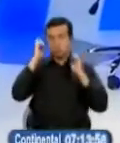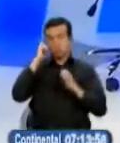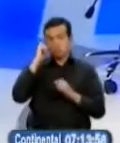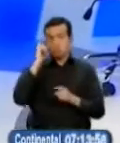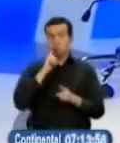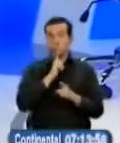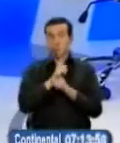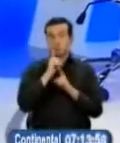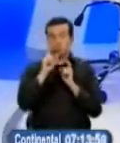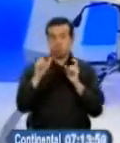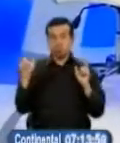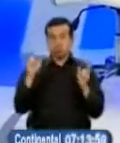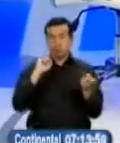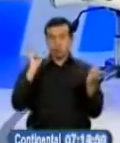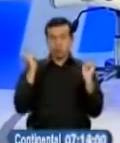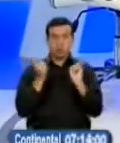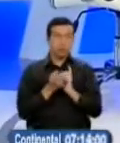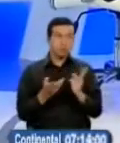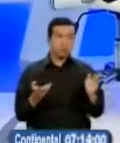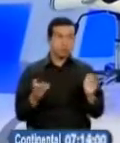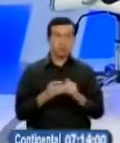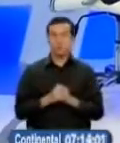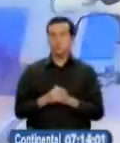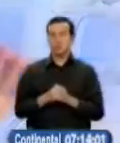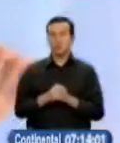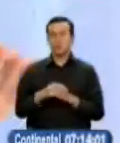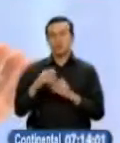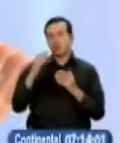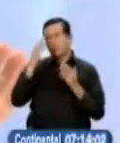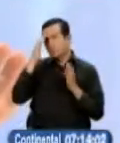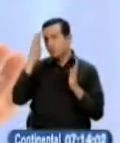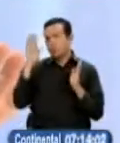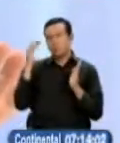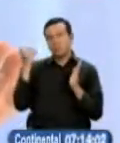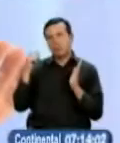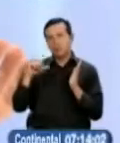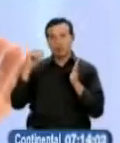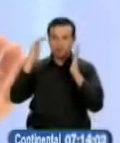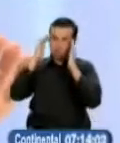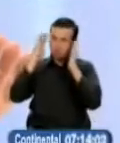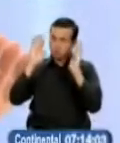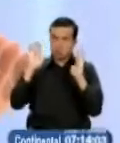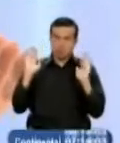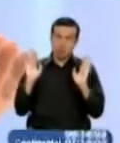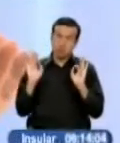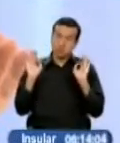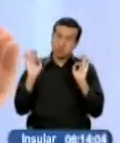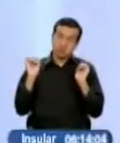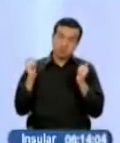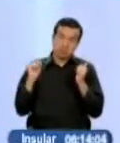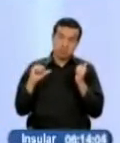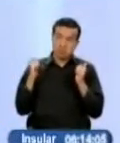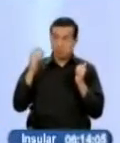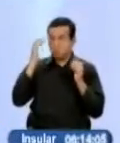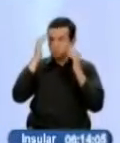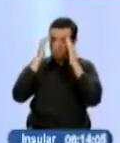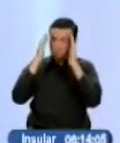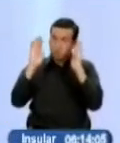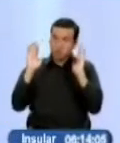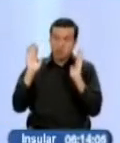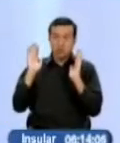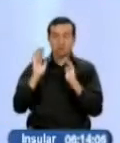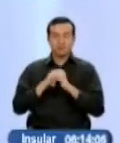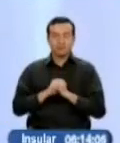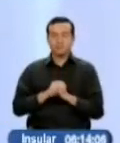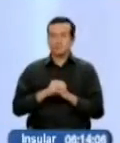para construir la percepción de cambio. Pero yo no sé hasta qué punto eso afecte, sinceramente no sé, no sé si es que se ha medido esa situación,